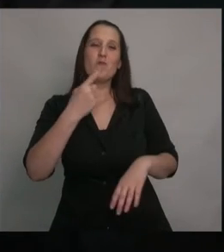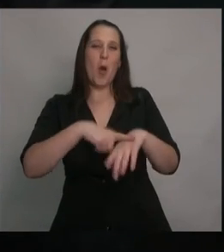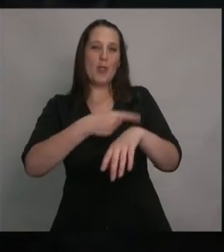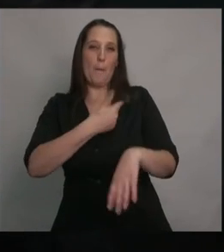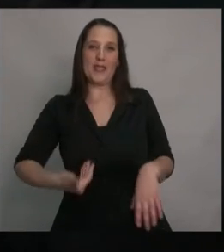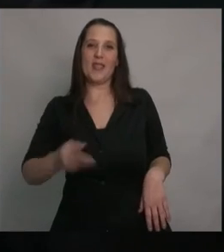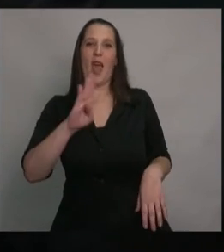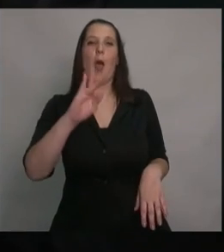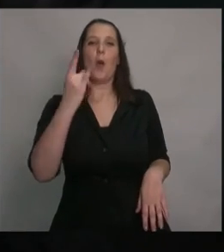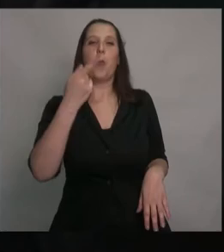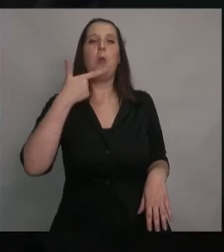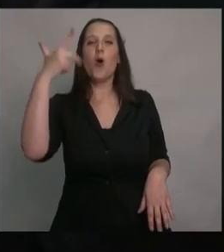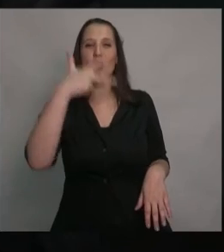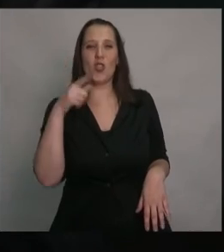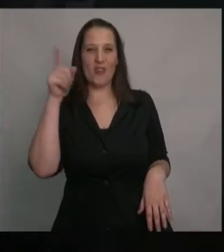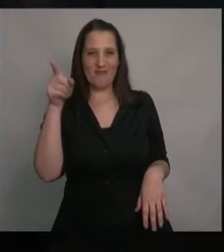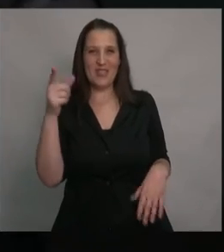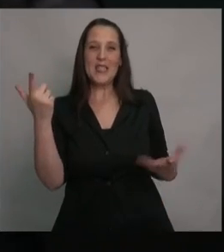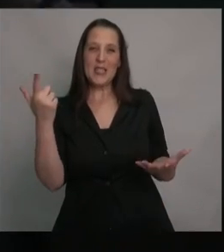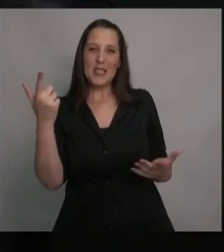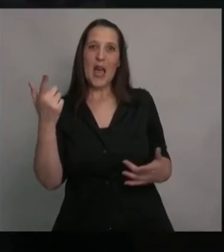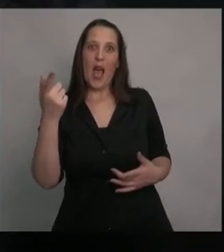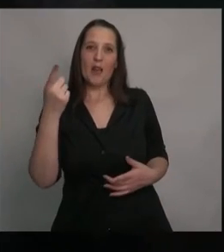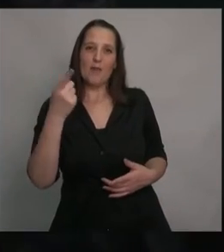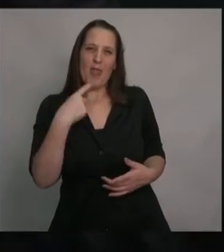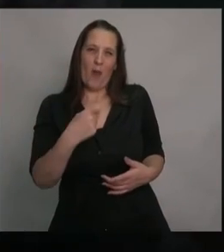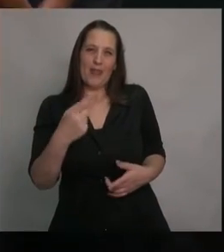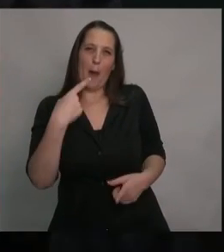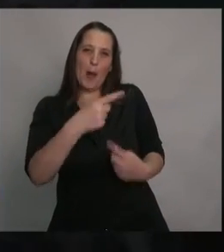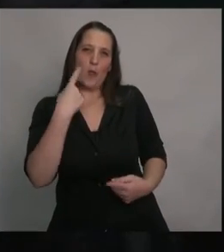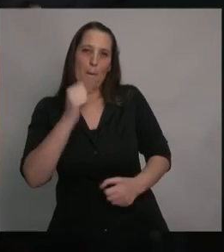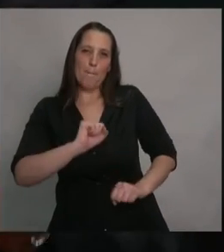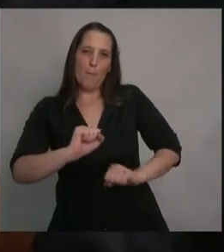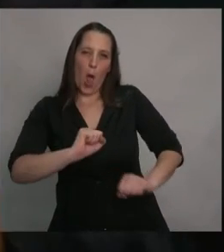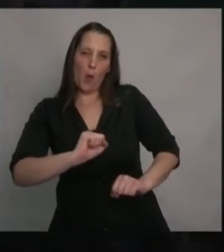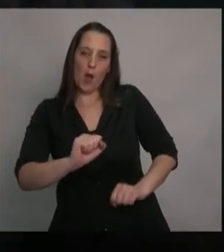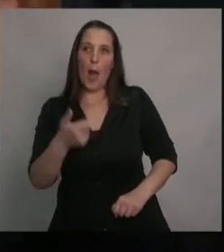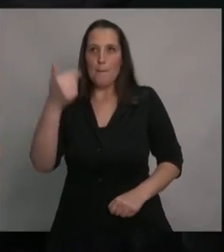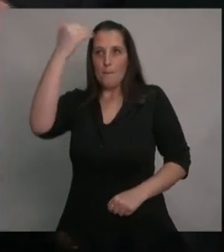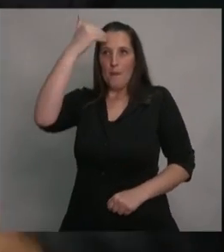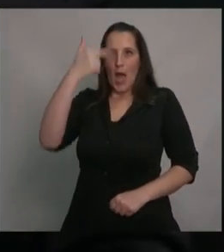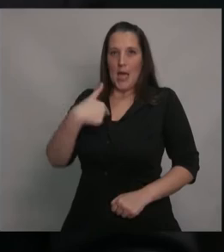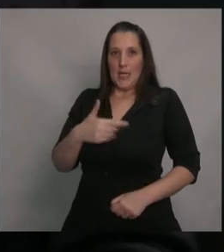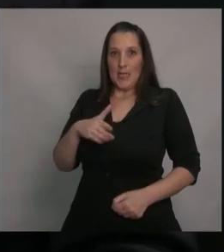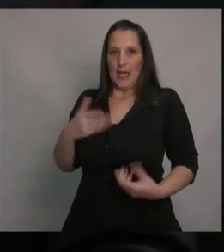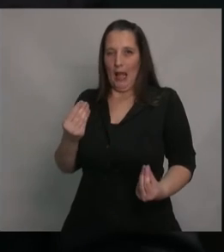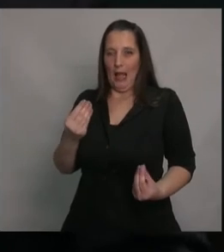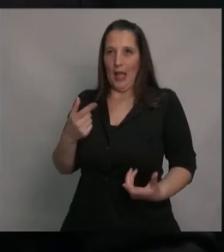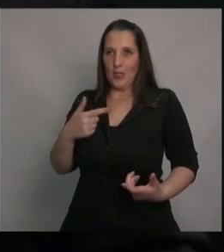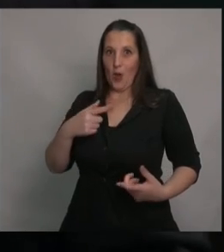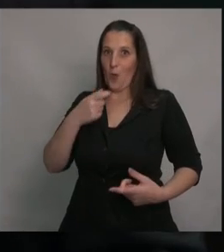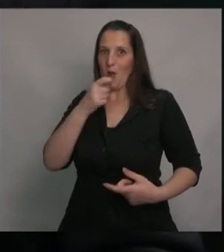Para nosotros estaba claro que era una pregunta para provocarte, ¿no? Para una provocación, para si discutía con esa persona, mandarme para el